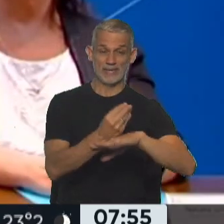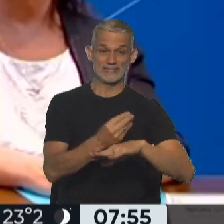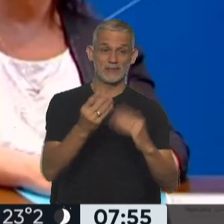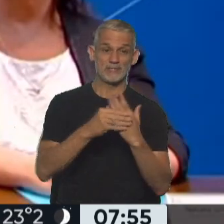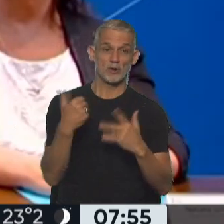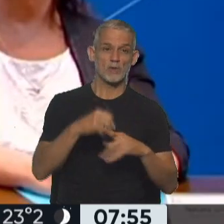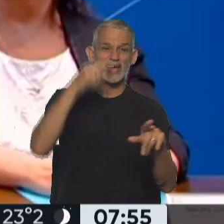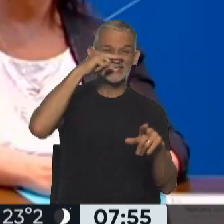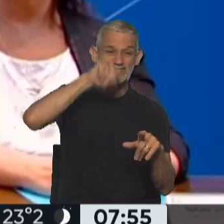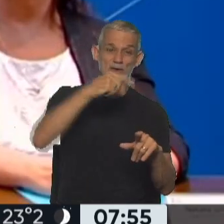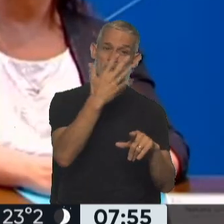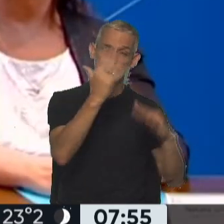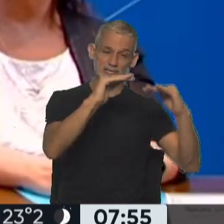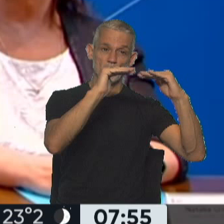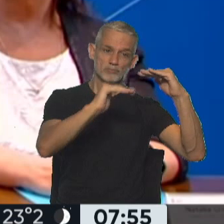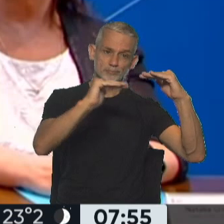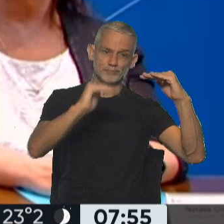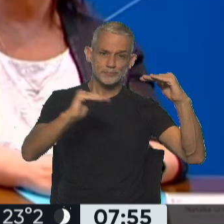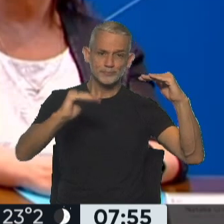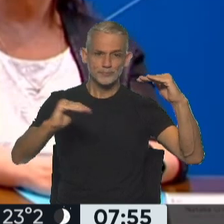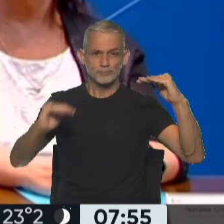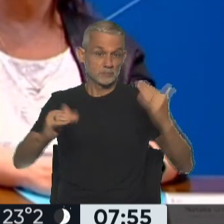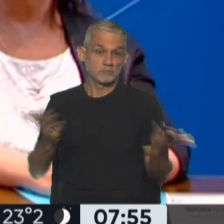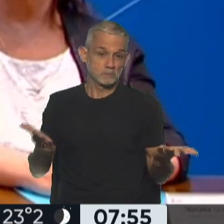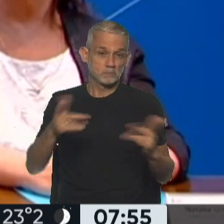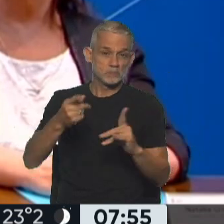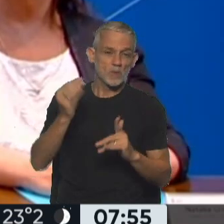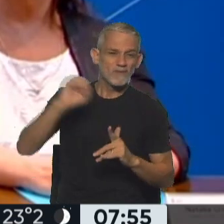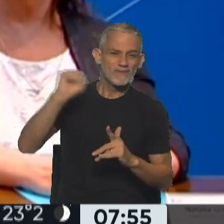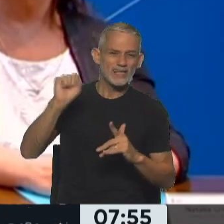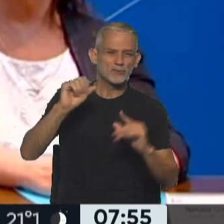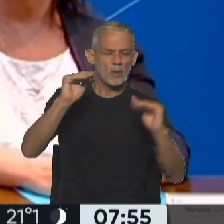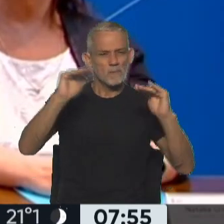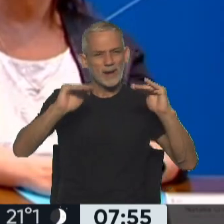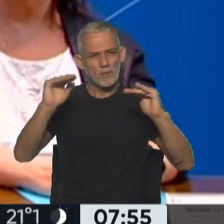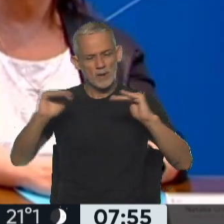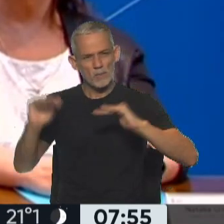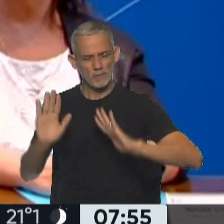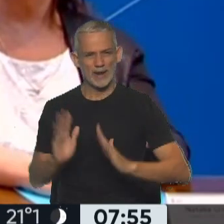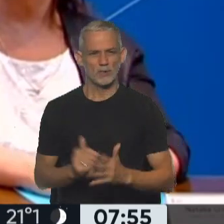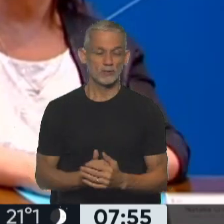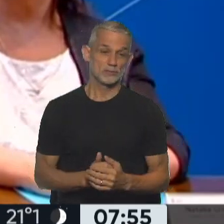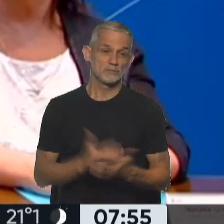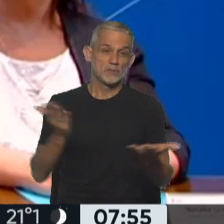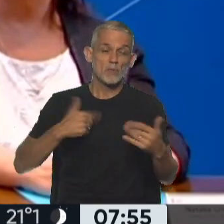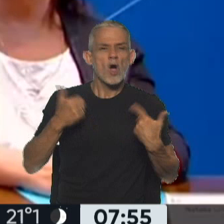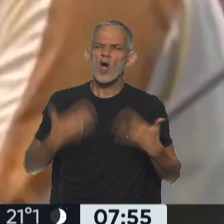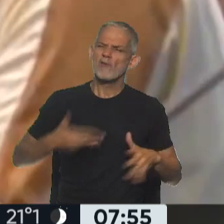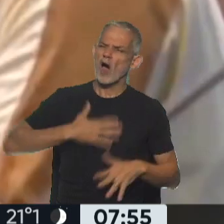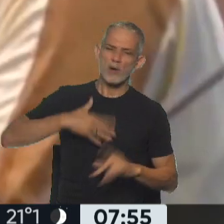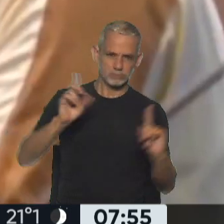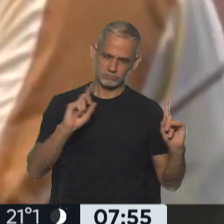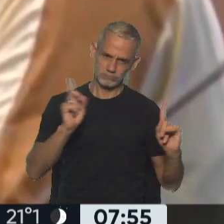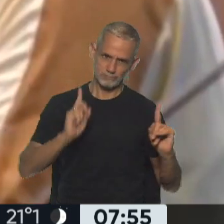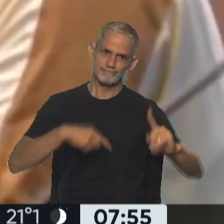7 puntos y medio si venimos paulatinamente logrando bajar la inflación no nos conforman tenemos que